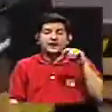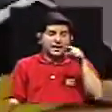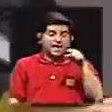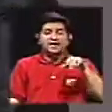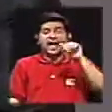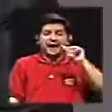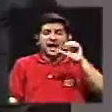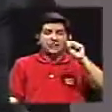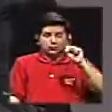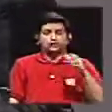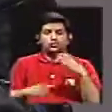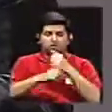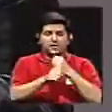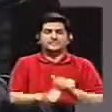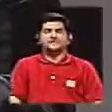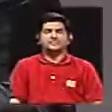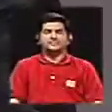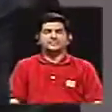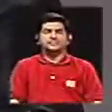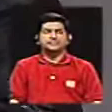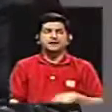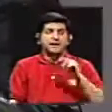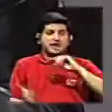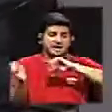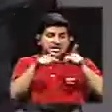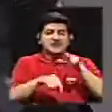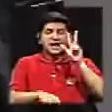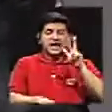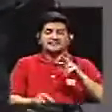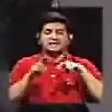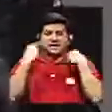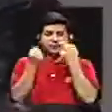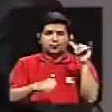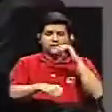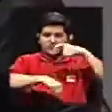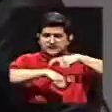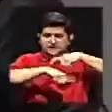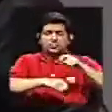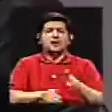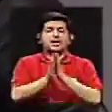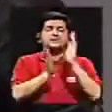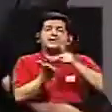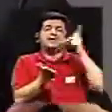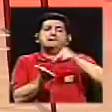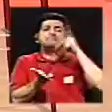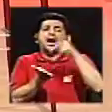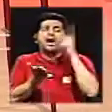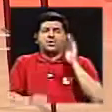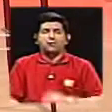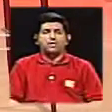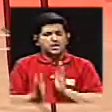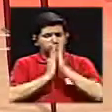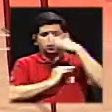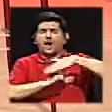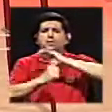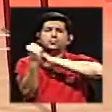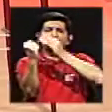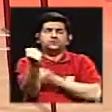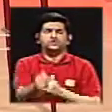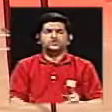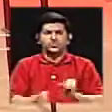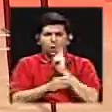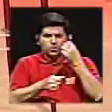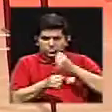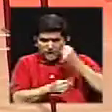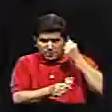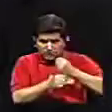decir, asistía a tres reuniones simultáneas y cobraba la dieta. Eso es abuso de poder. ¿Y se está usando el